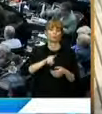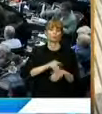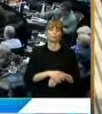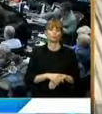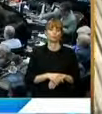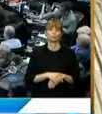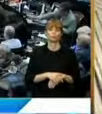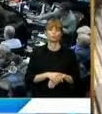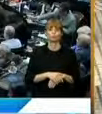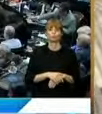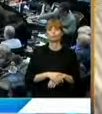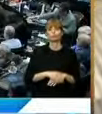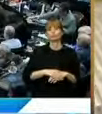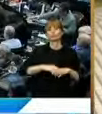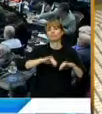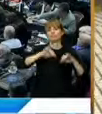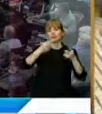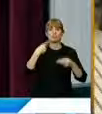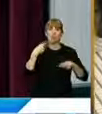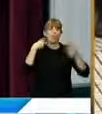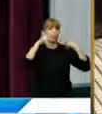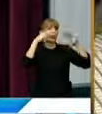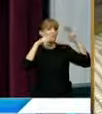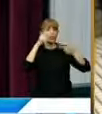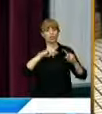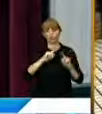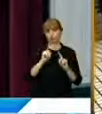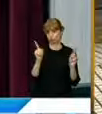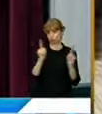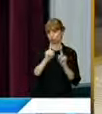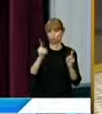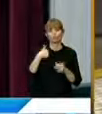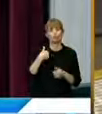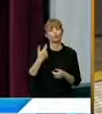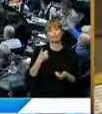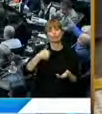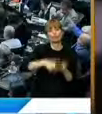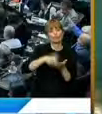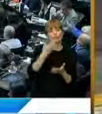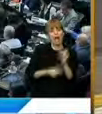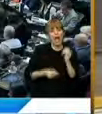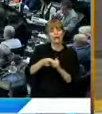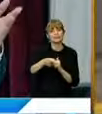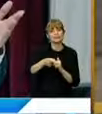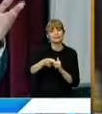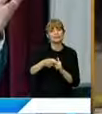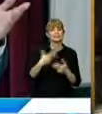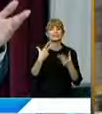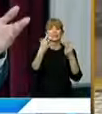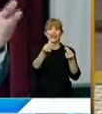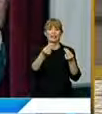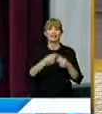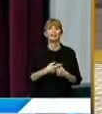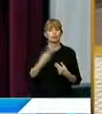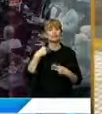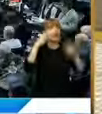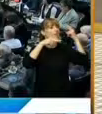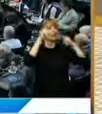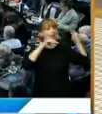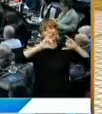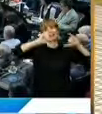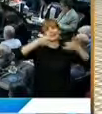vallas que que estaban planteadas para armar aquí como si se armaron ayer en la rotonda vendría a ser o laad darcena de colectivos aquí en